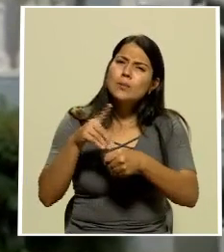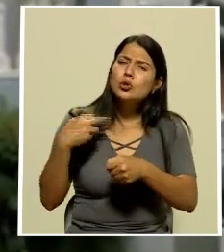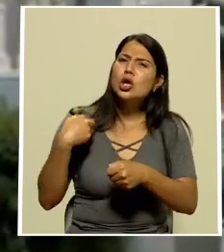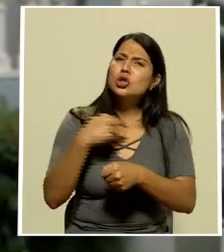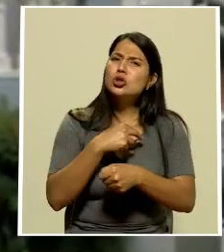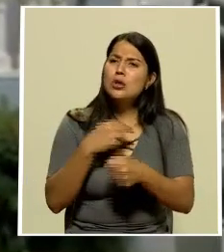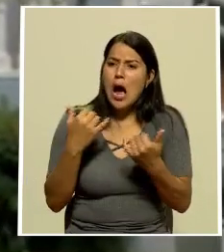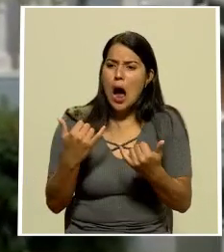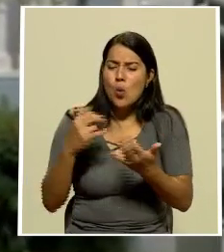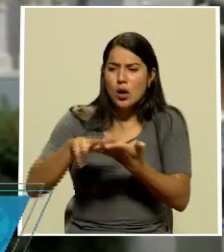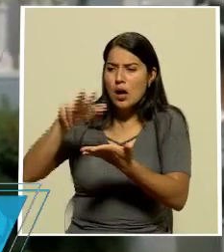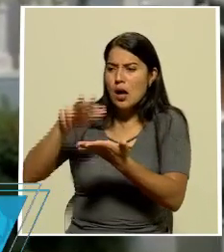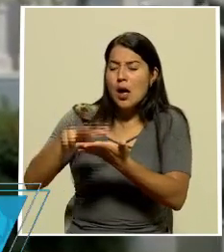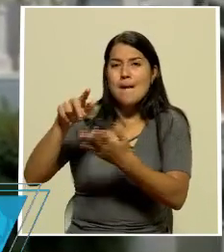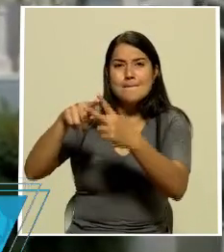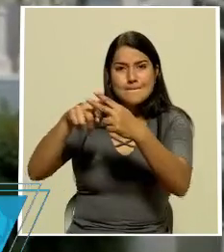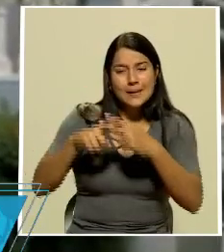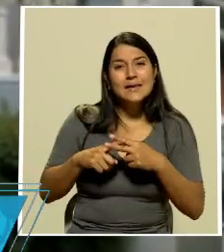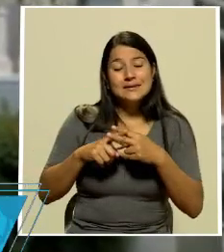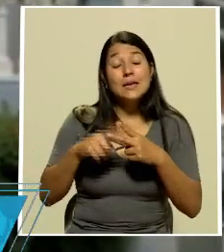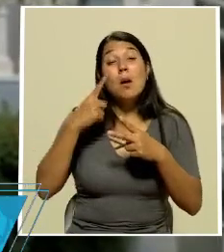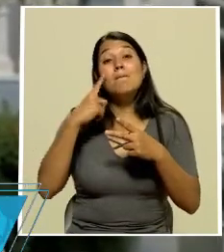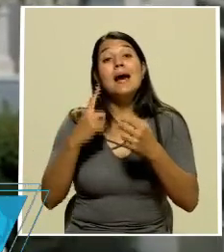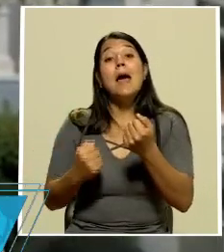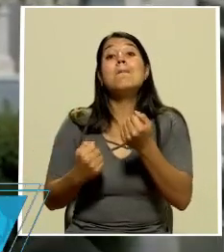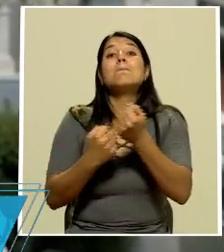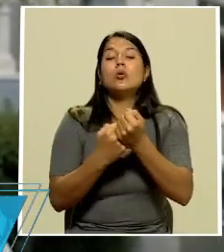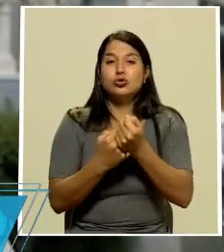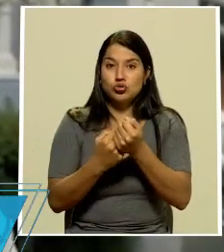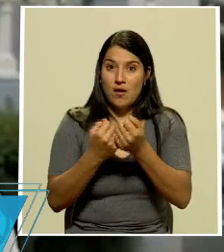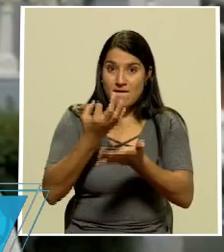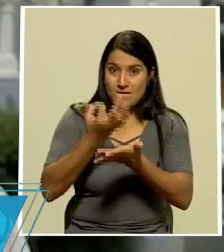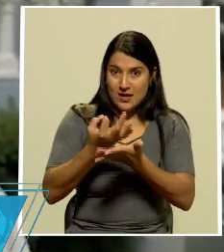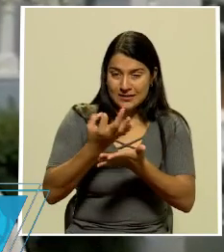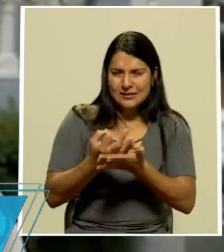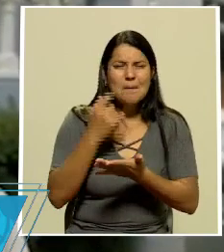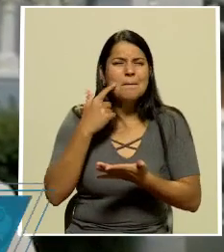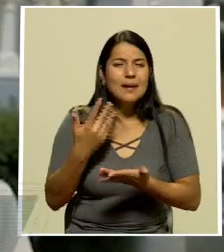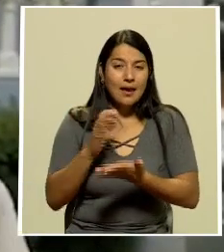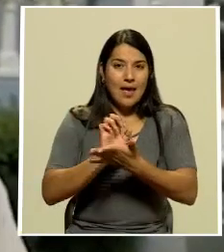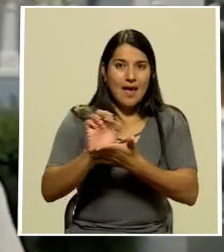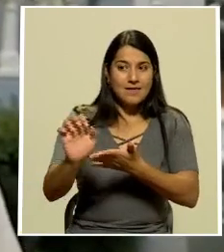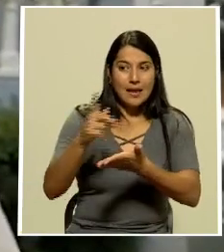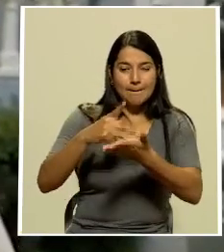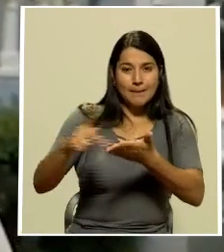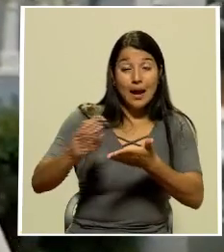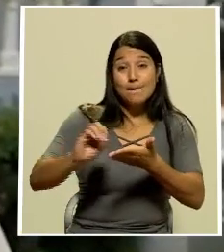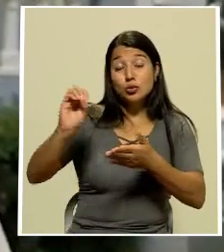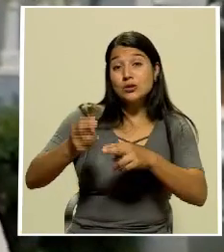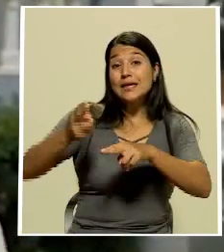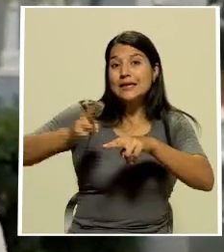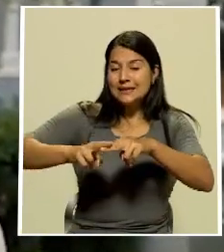aprobando programas o préstamos de apoyo presupuestario para evitar pagos de interés, para ahorro